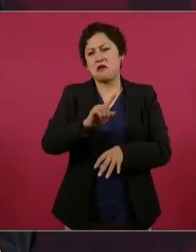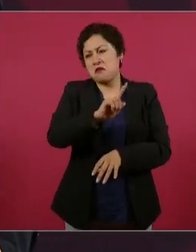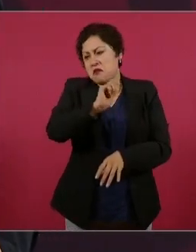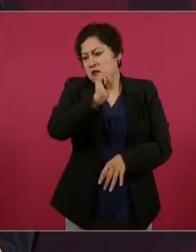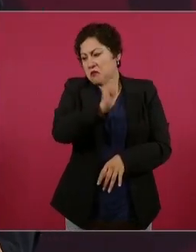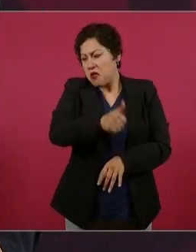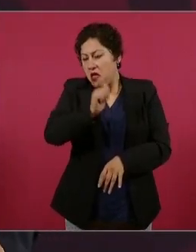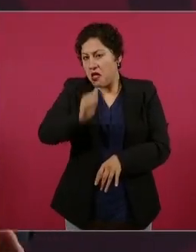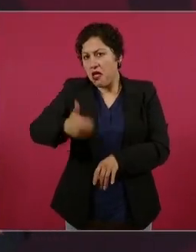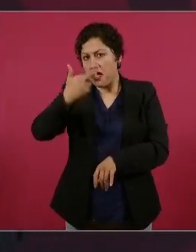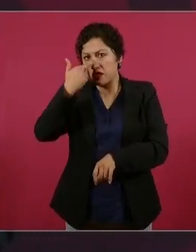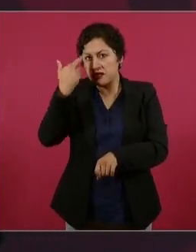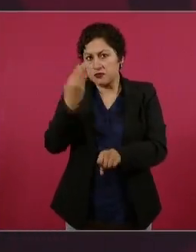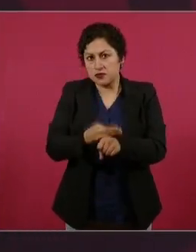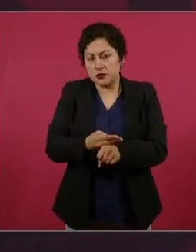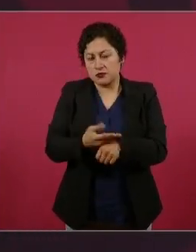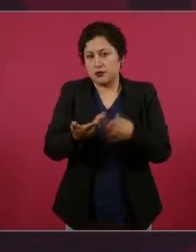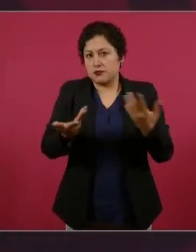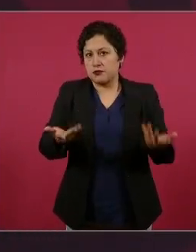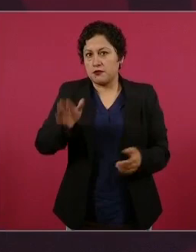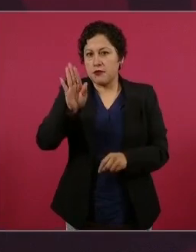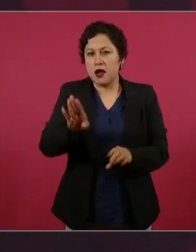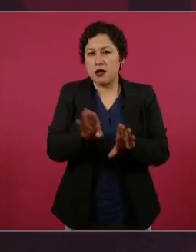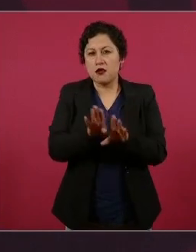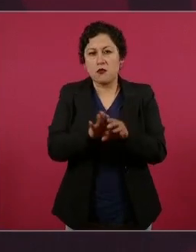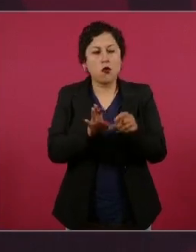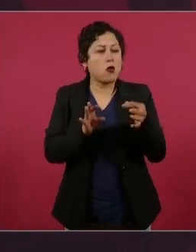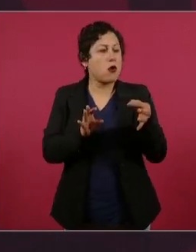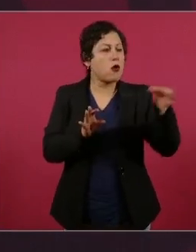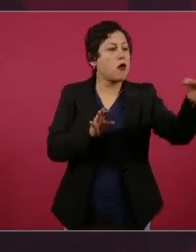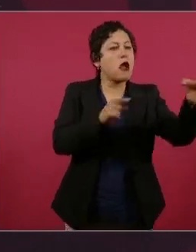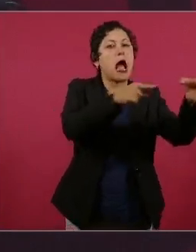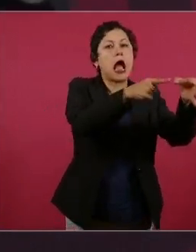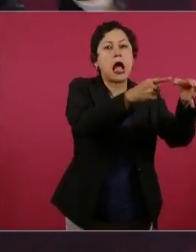de progreso,